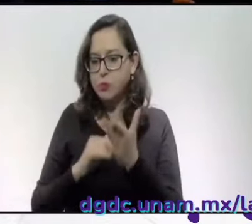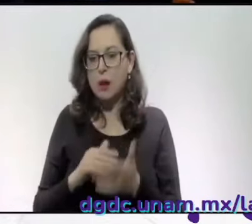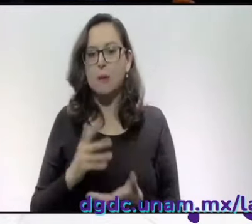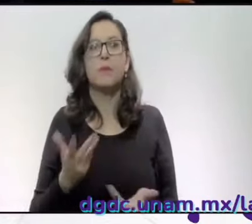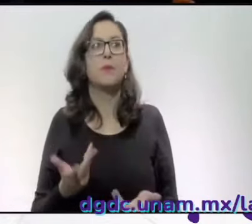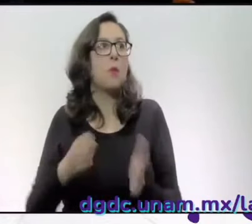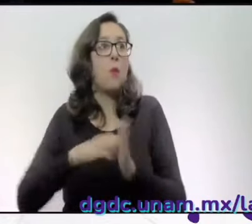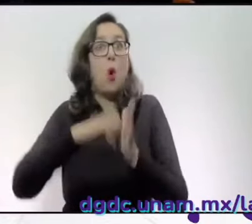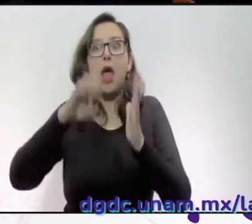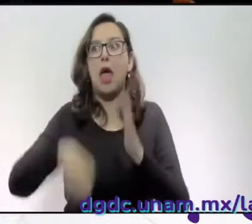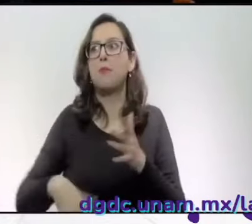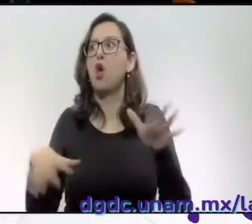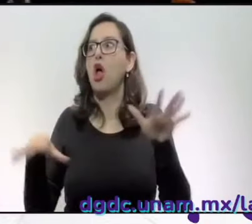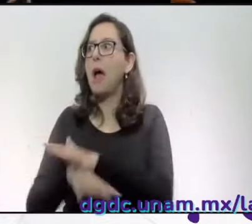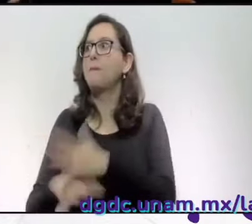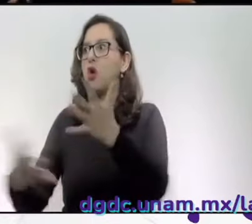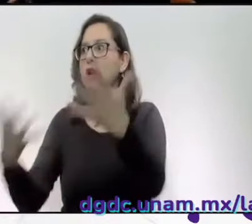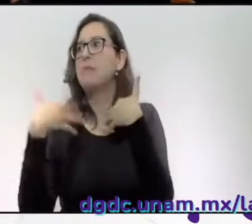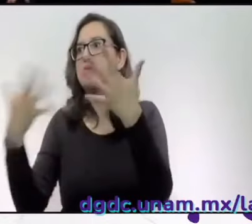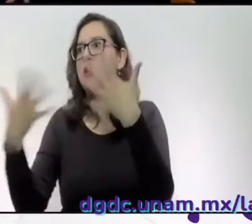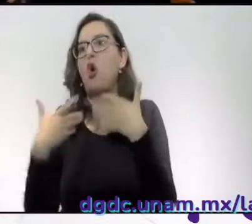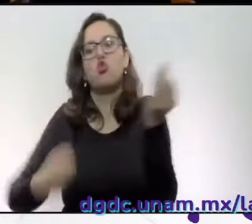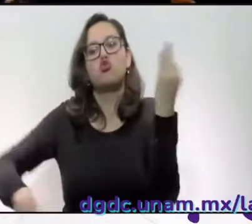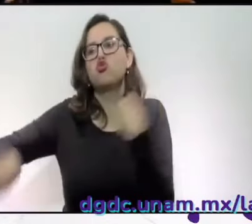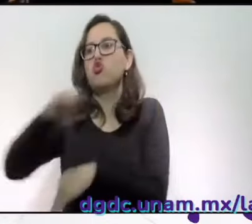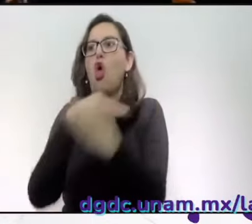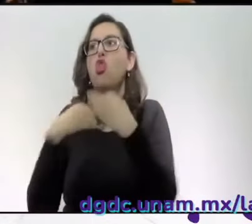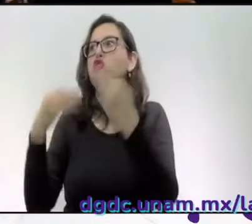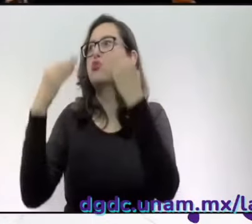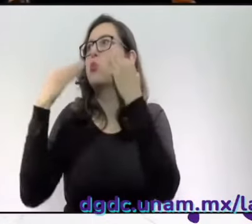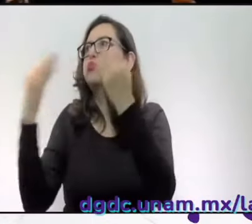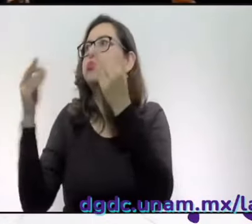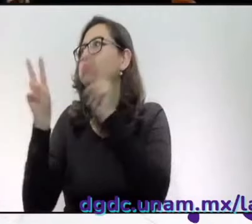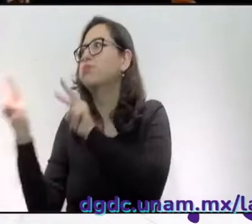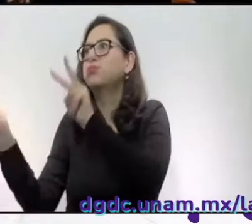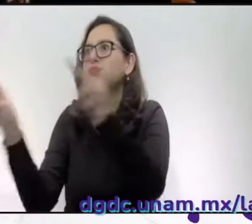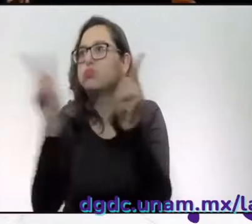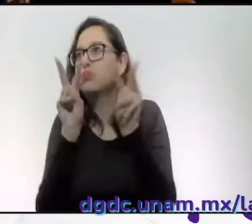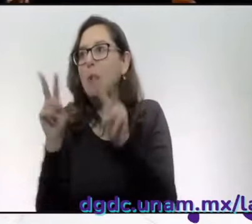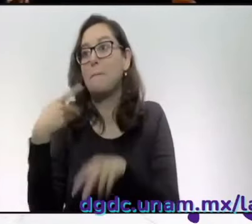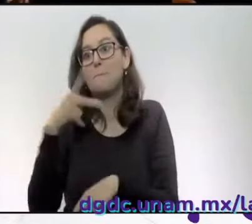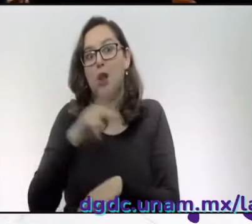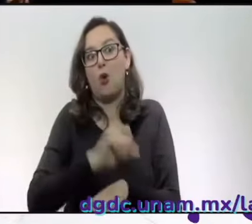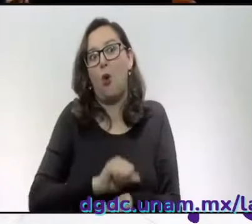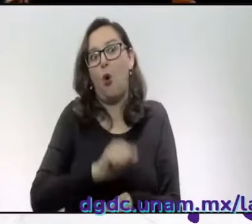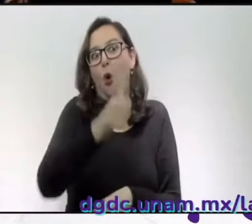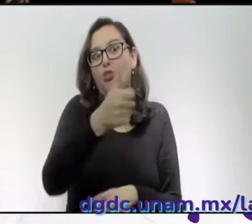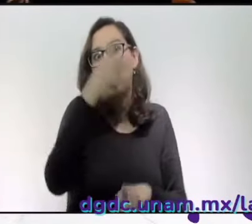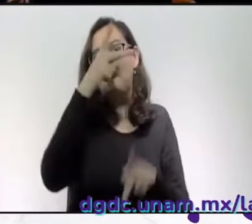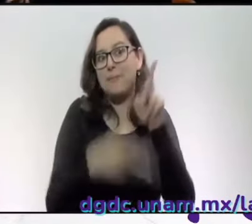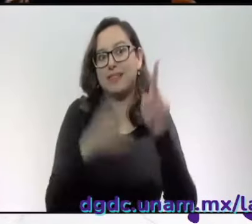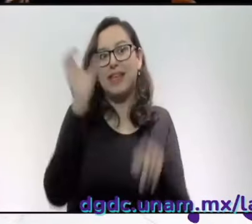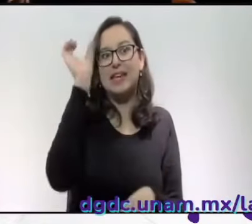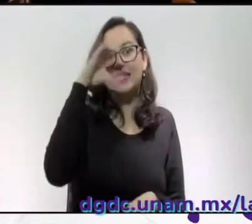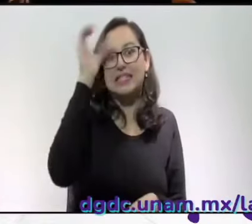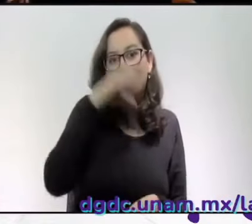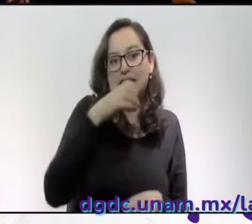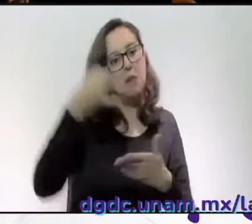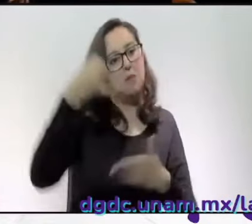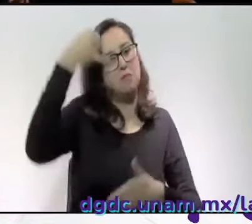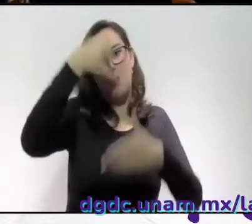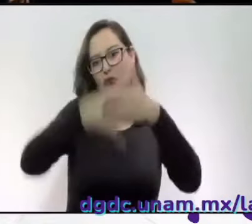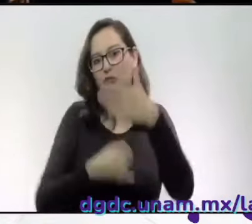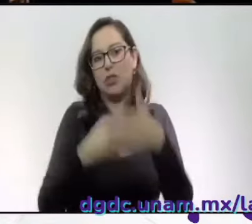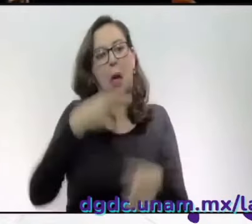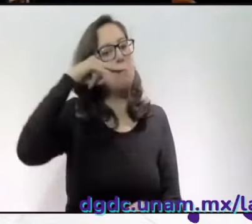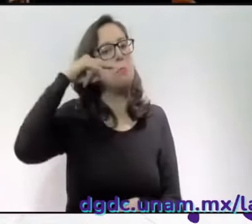es algo muy visual, es algo muy cercano, pero no todas las ciencias pues tienen esa particularidad de ser tan visuales y tan